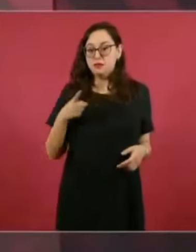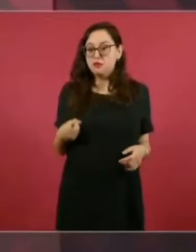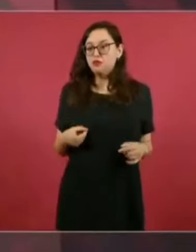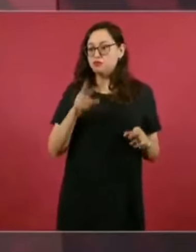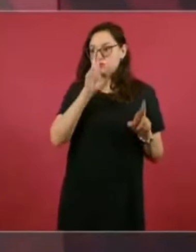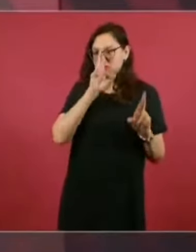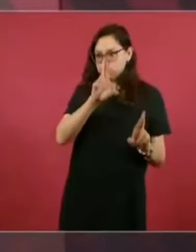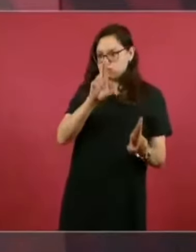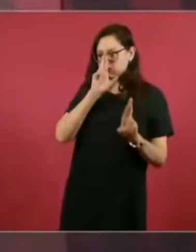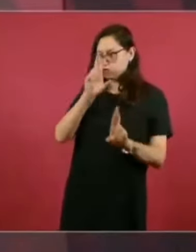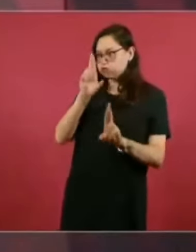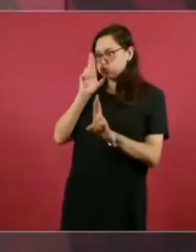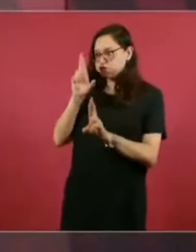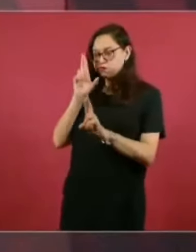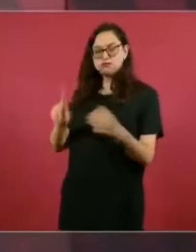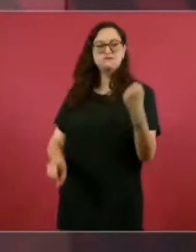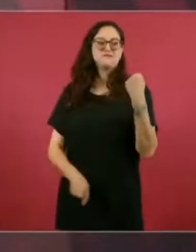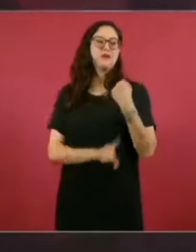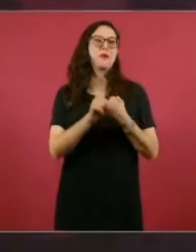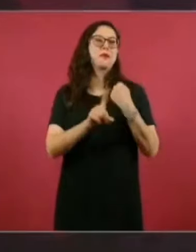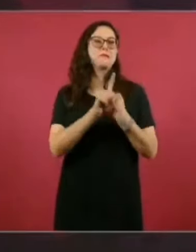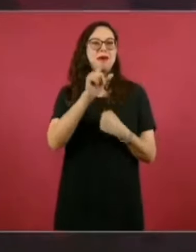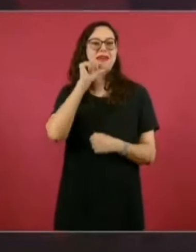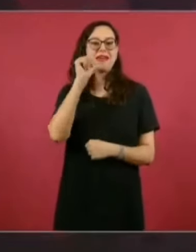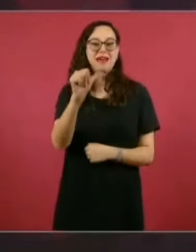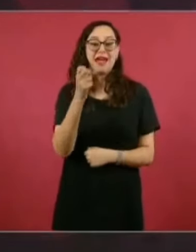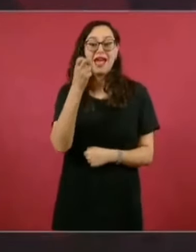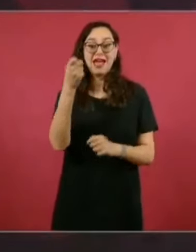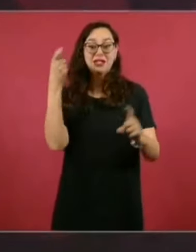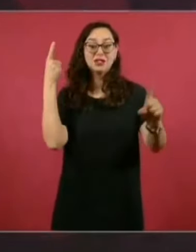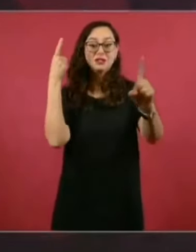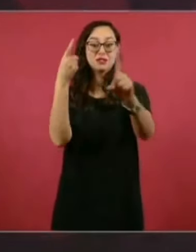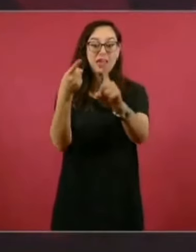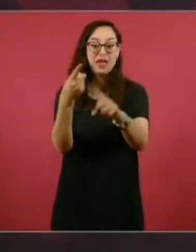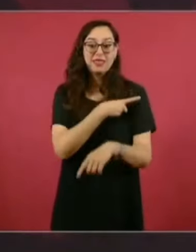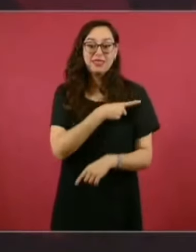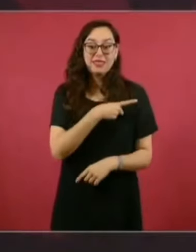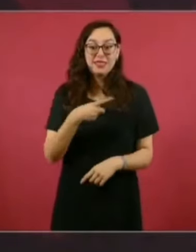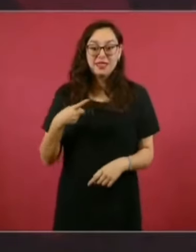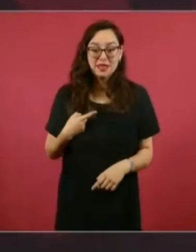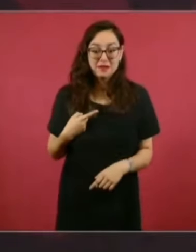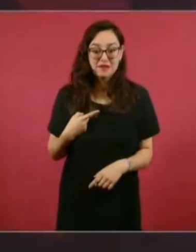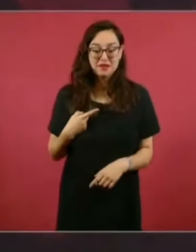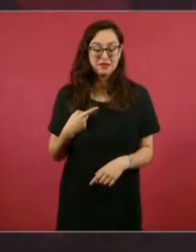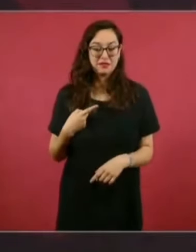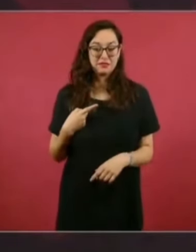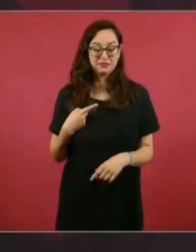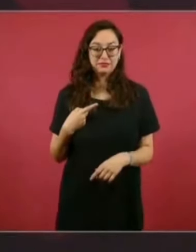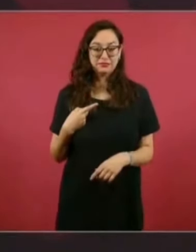Y hacia allá tenemos que ir, a respetarnos.